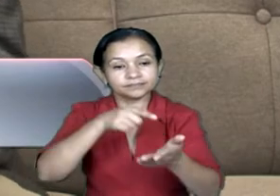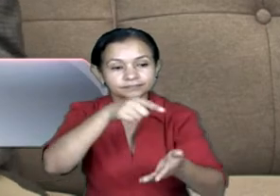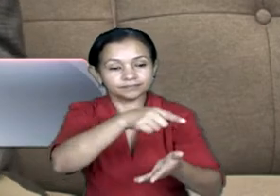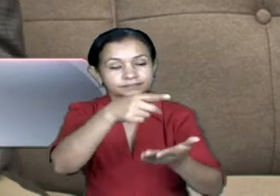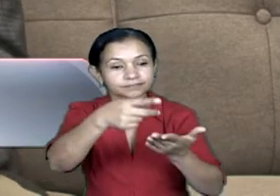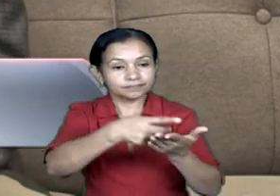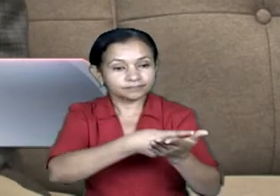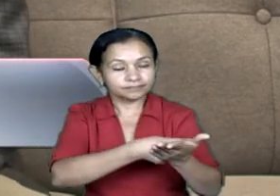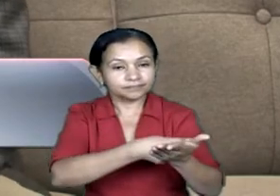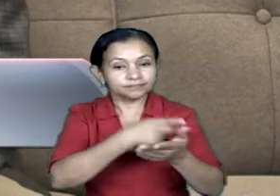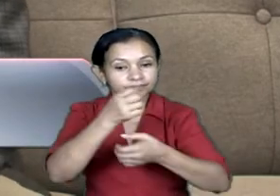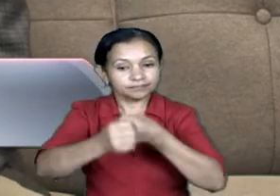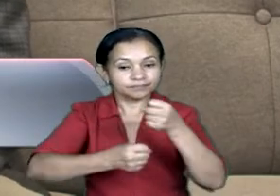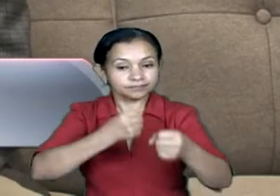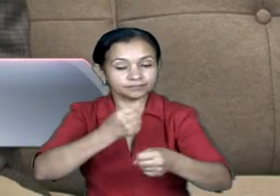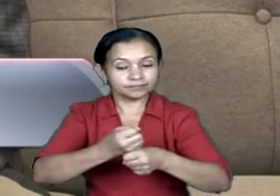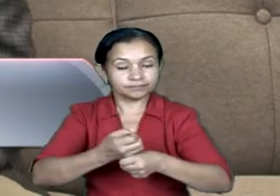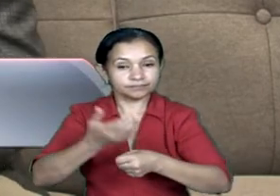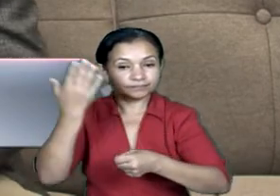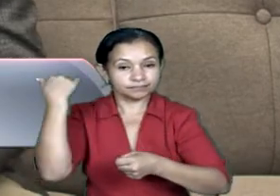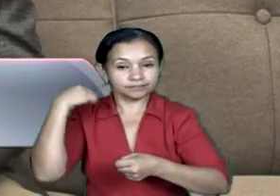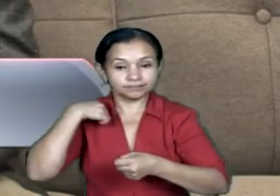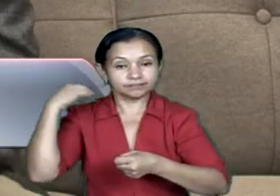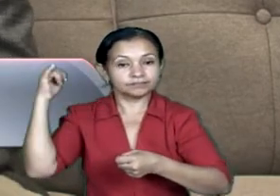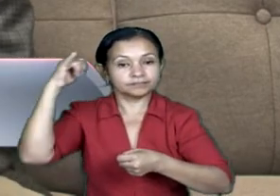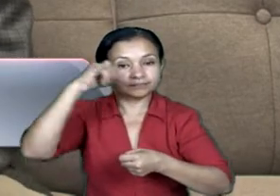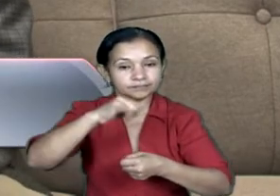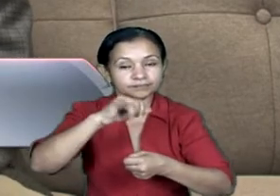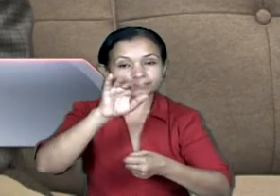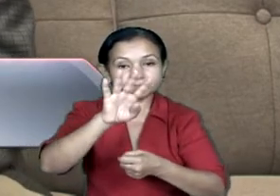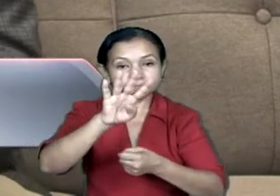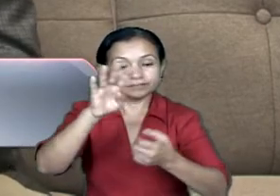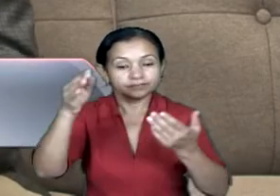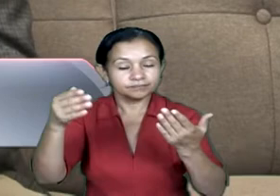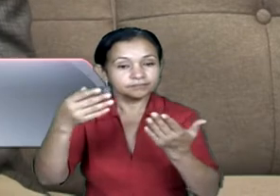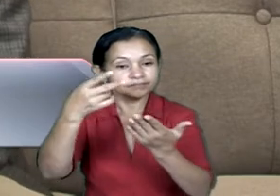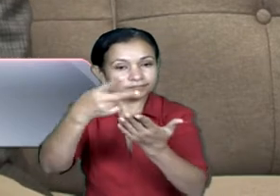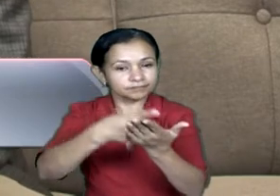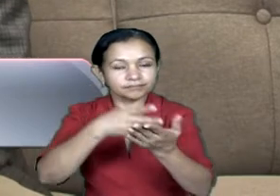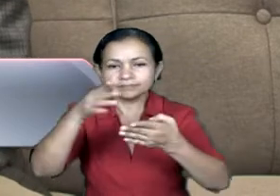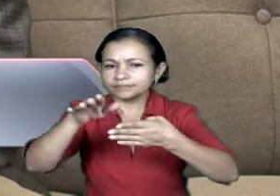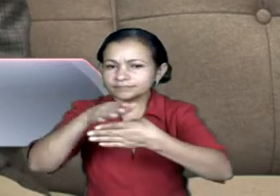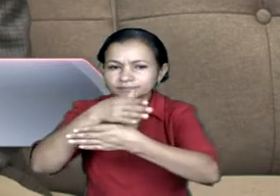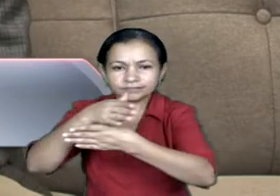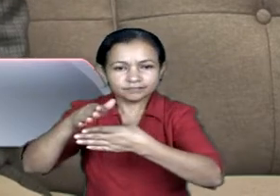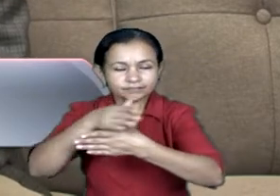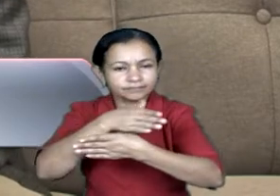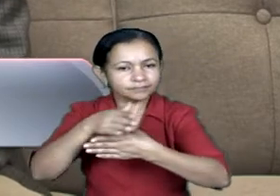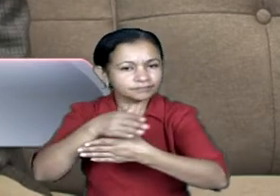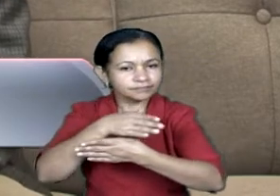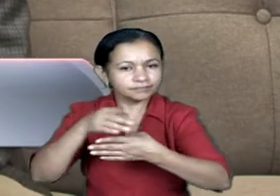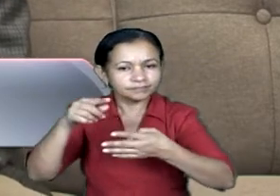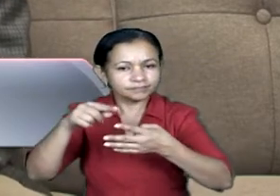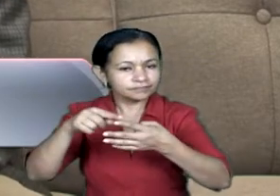Yo regresé el año pasado acá, ¿no? Y cuatro proyectos un poco diferentes, ¿no? Los dos proyectos